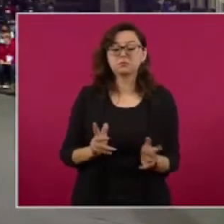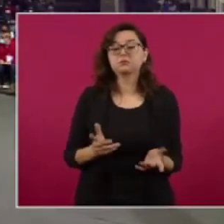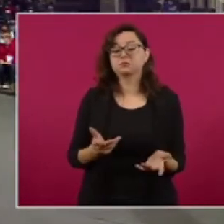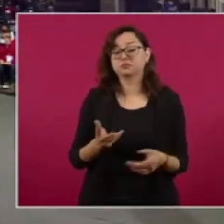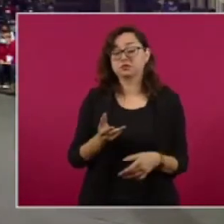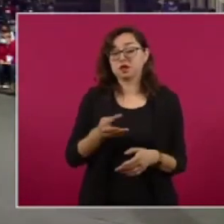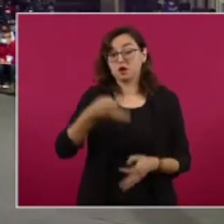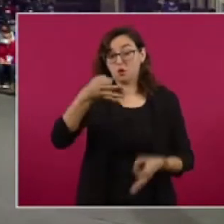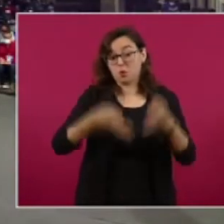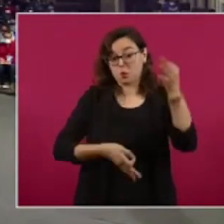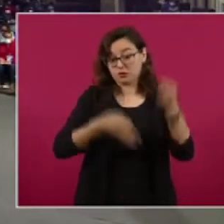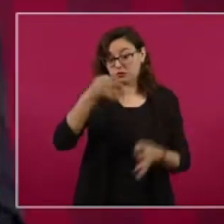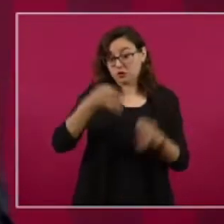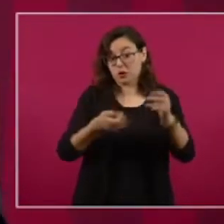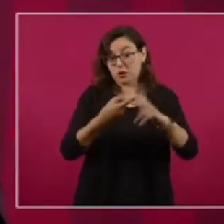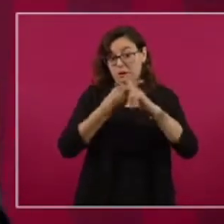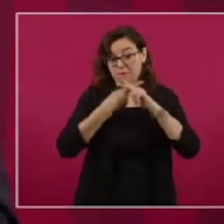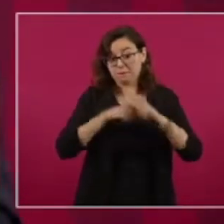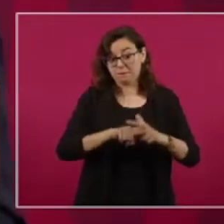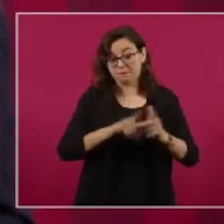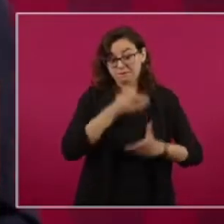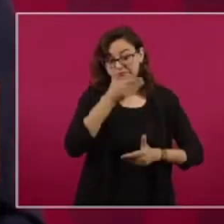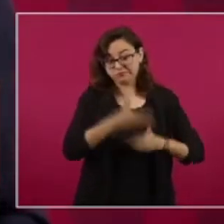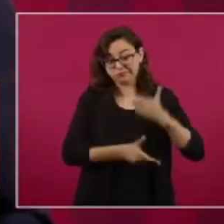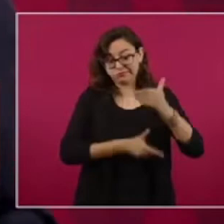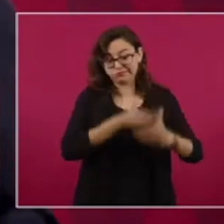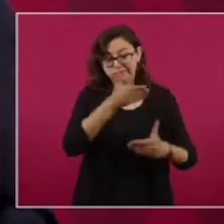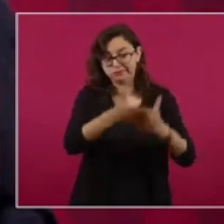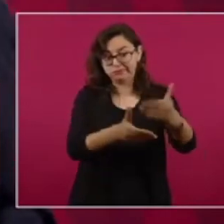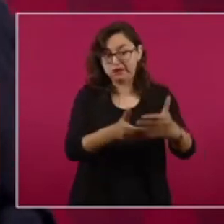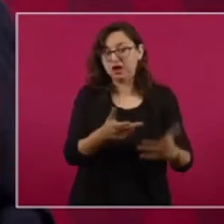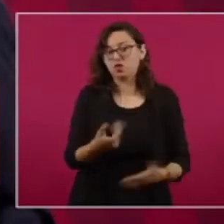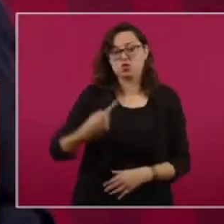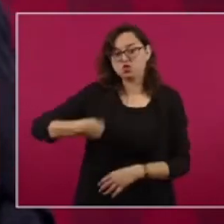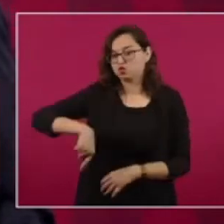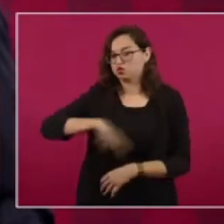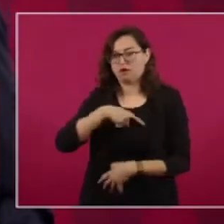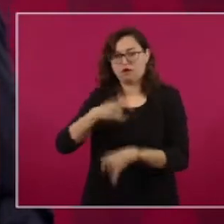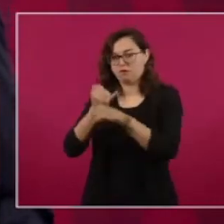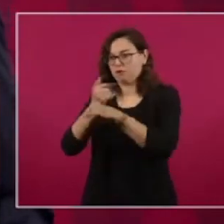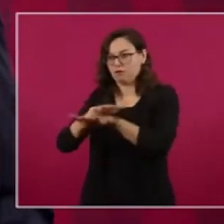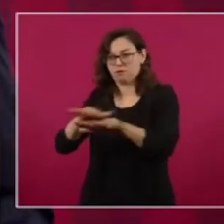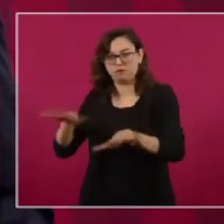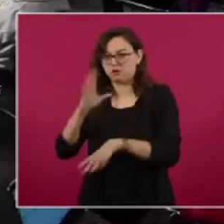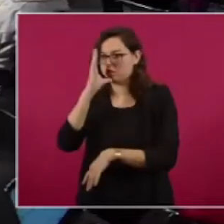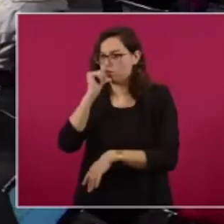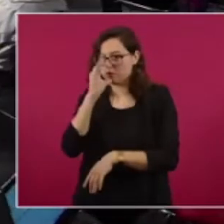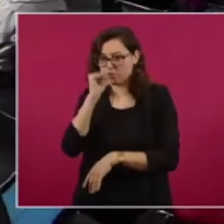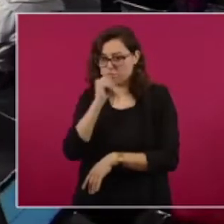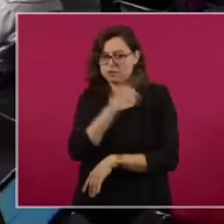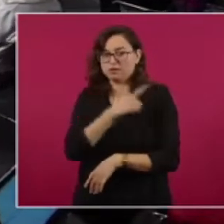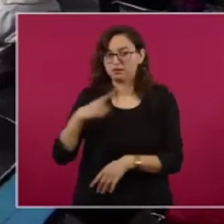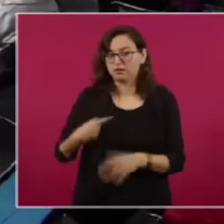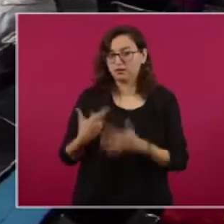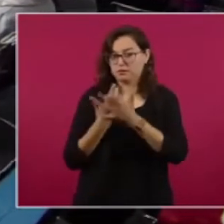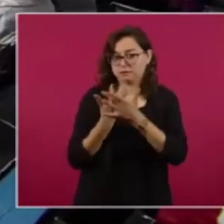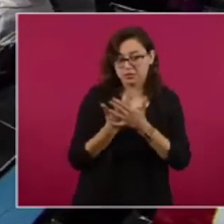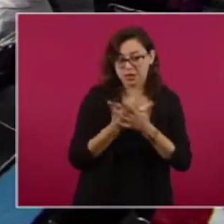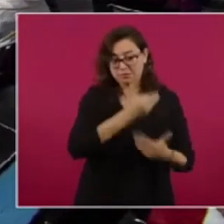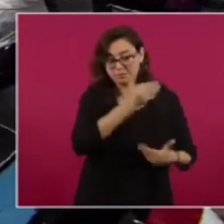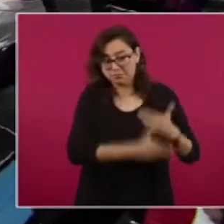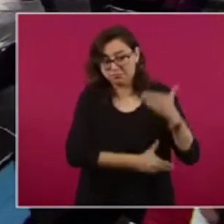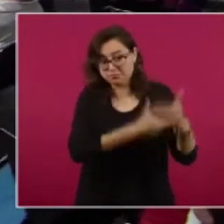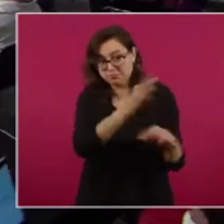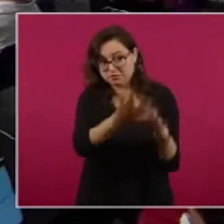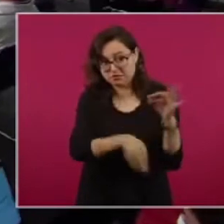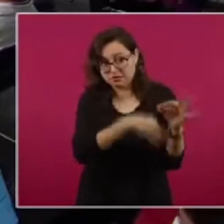debido proceso, pues vamos aquí a informar. Y, presidente, esta semana se espera que